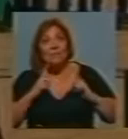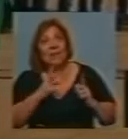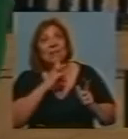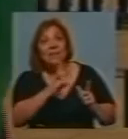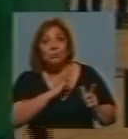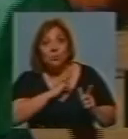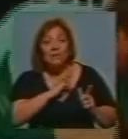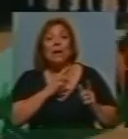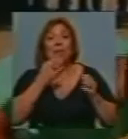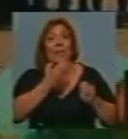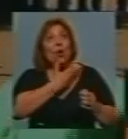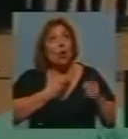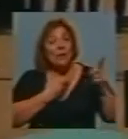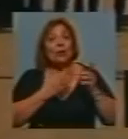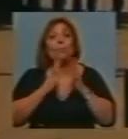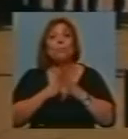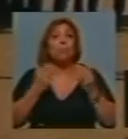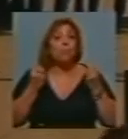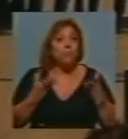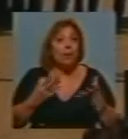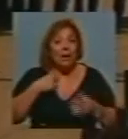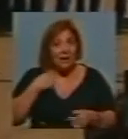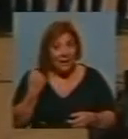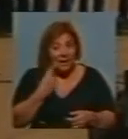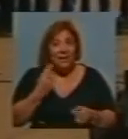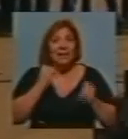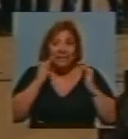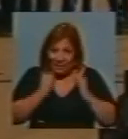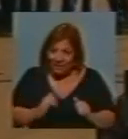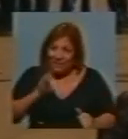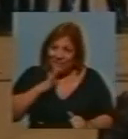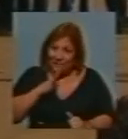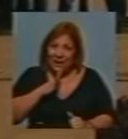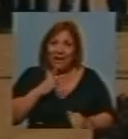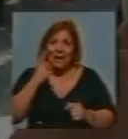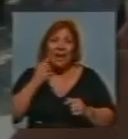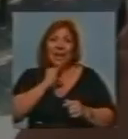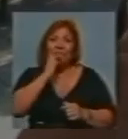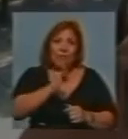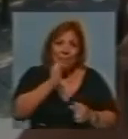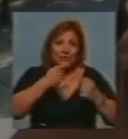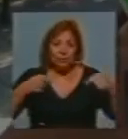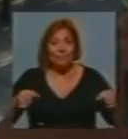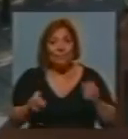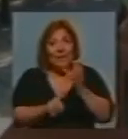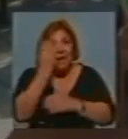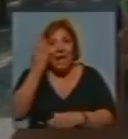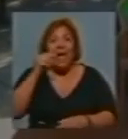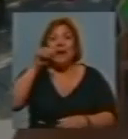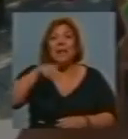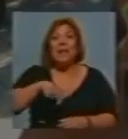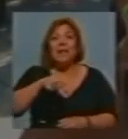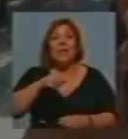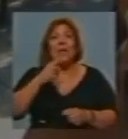respuestas concretas por parte del gobierno, más allá que también ellos tienen algún tipo de planteo para realizar. Crear la figura del pequeño